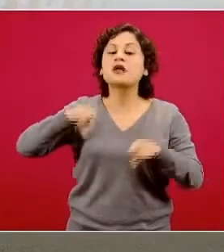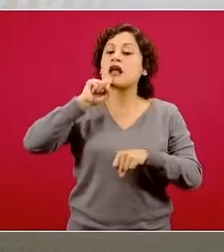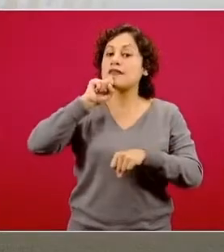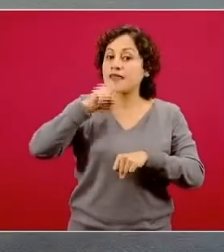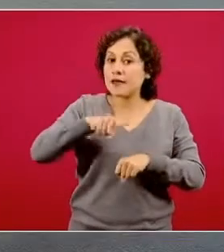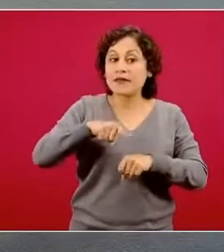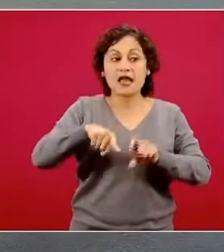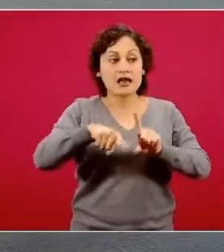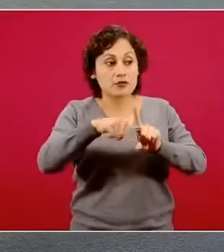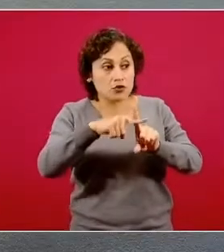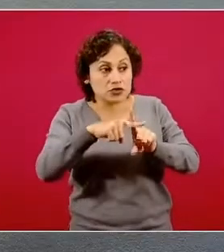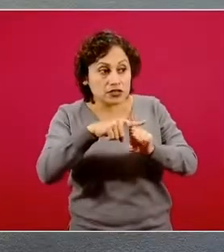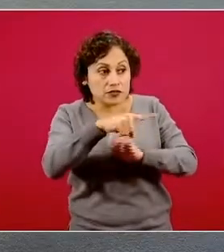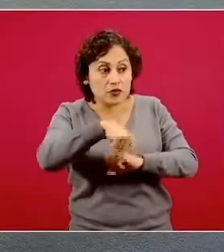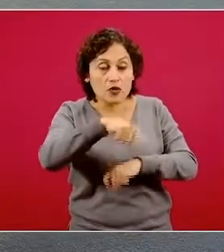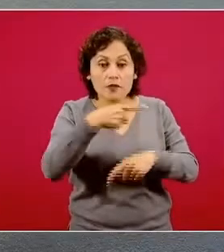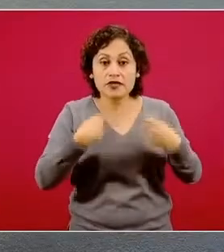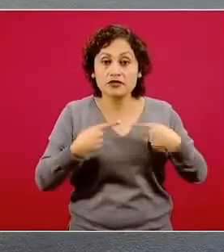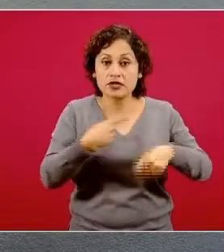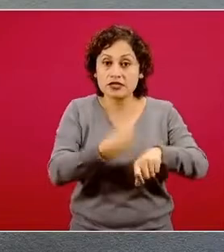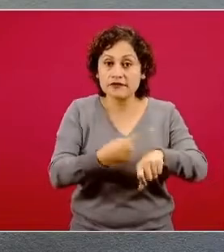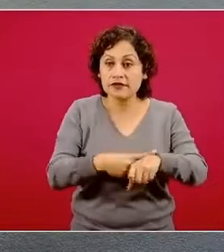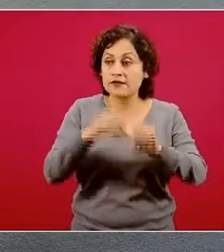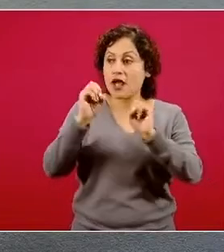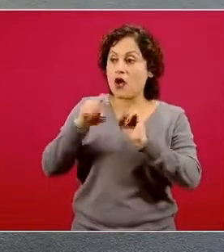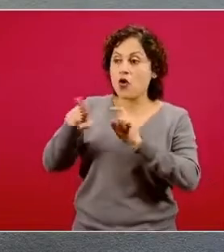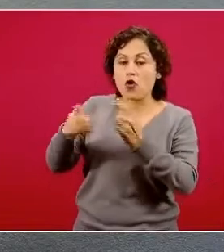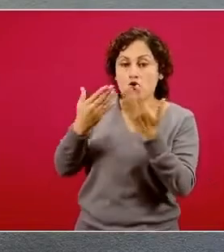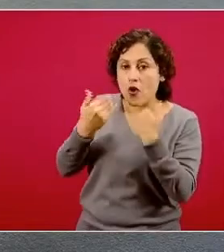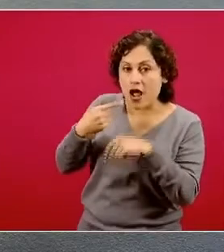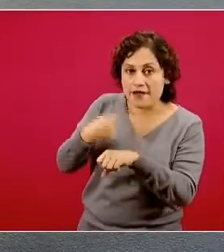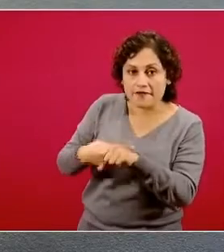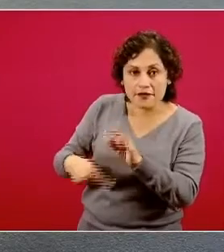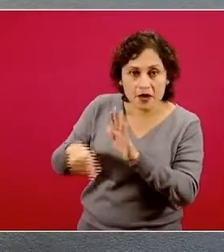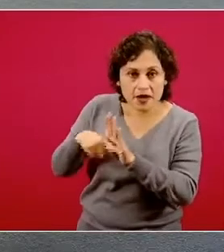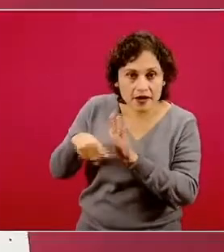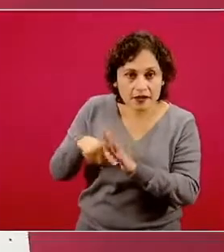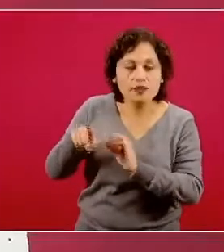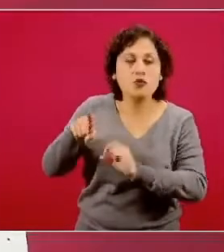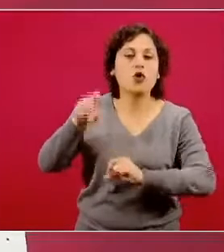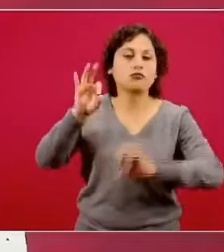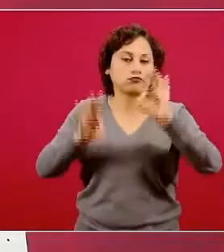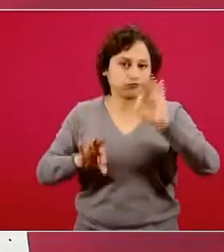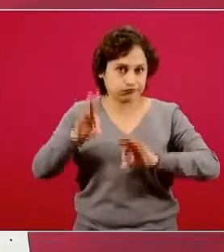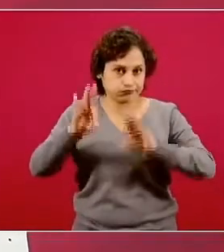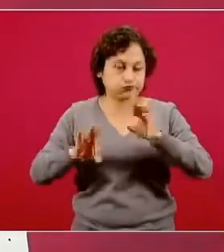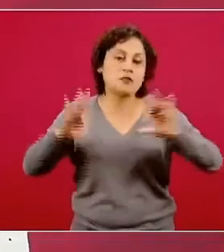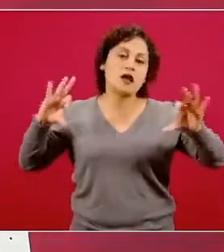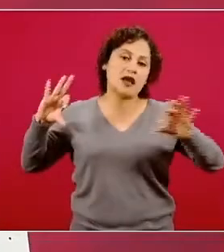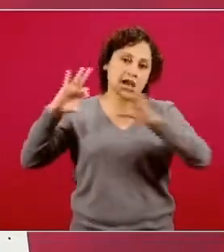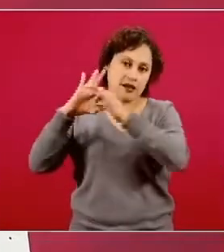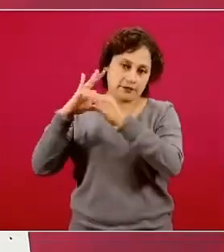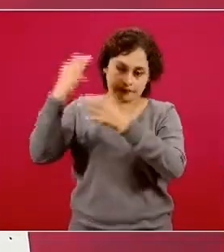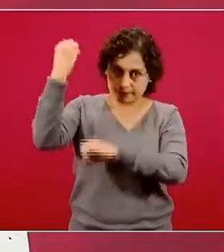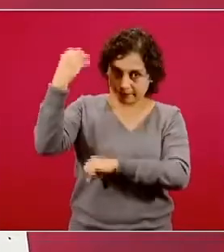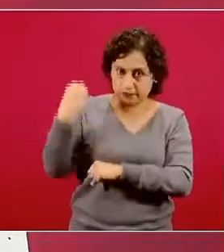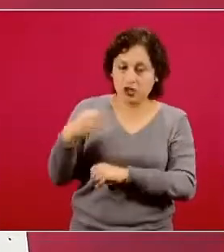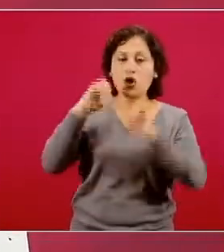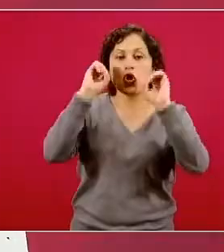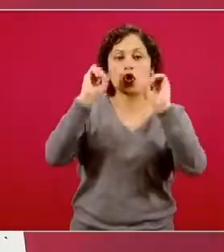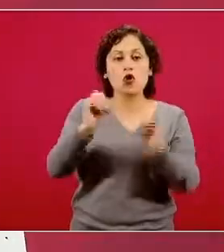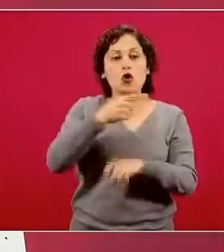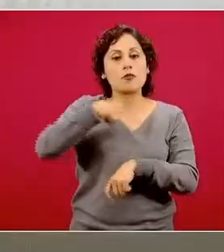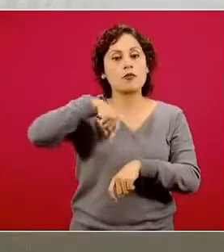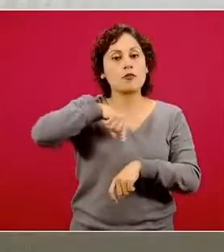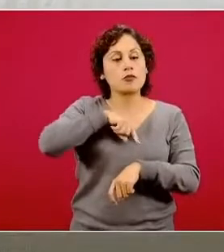ocupación hospitalaria. Entonces, el hecho de que nosotros estemos estimando este riesgo con una